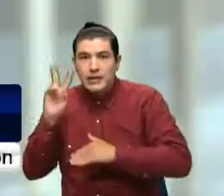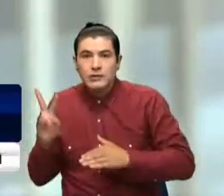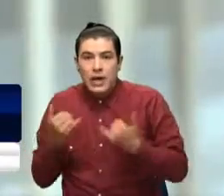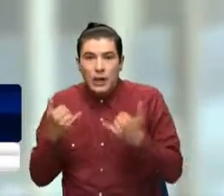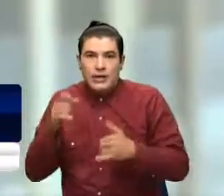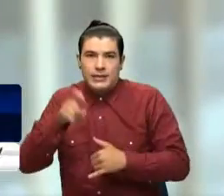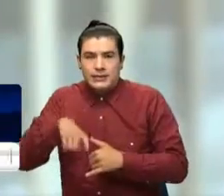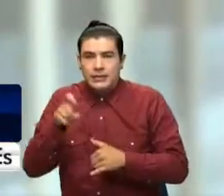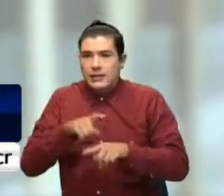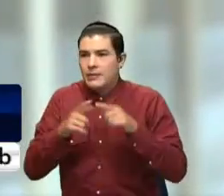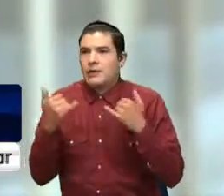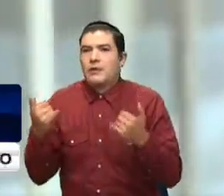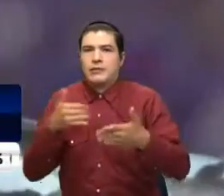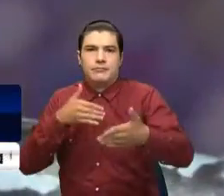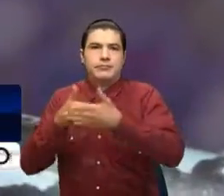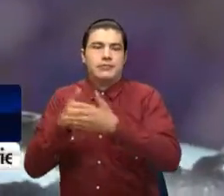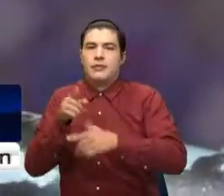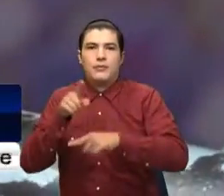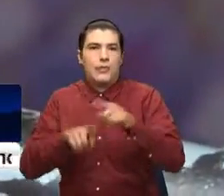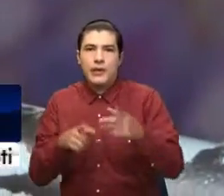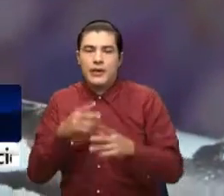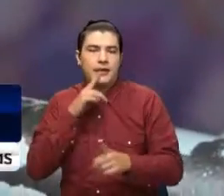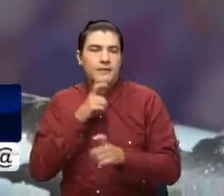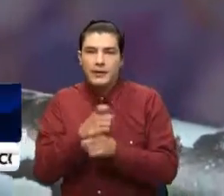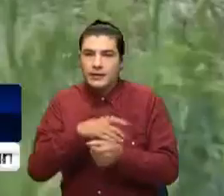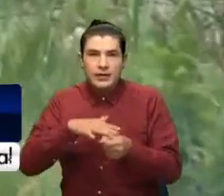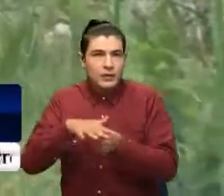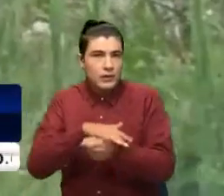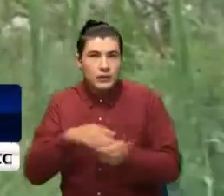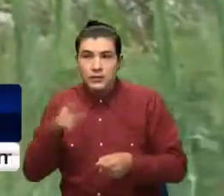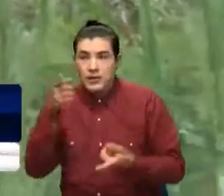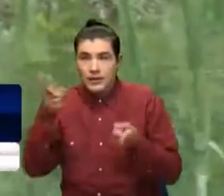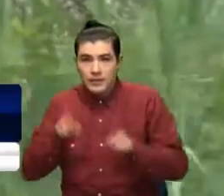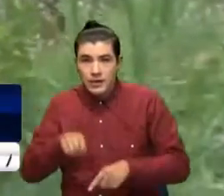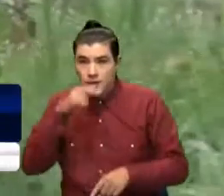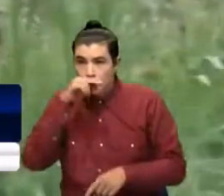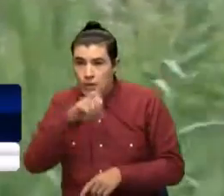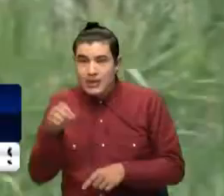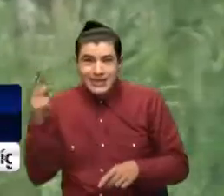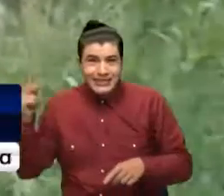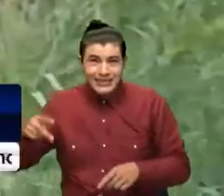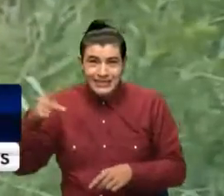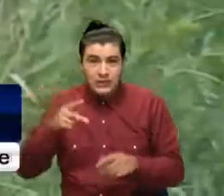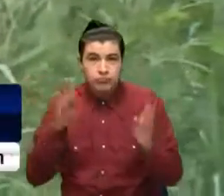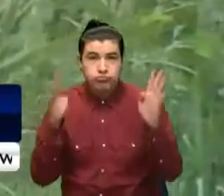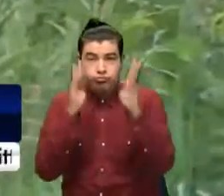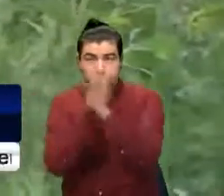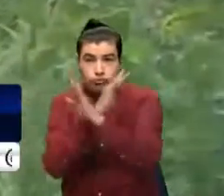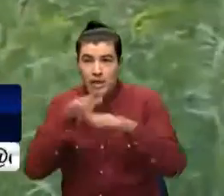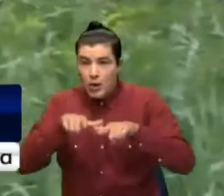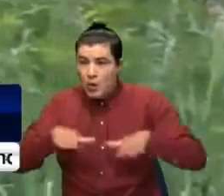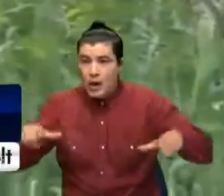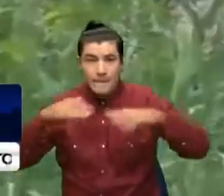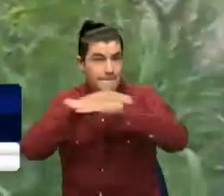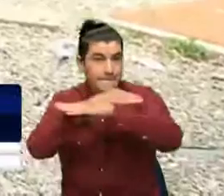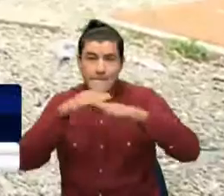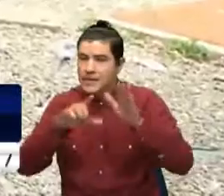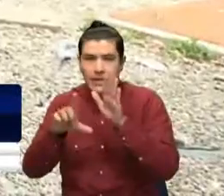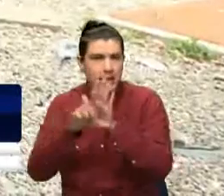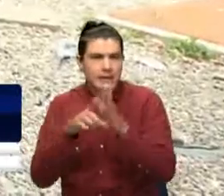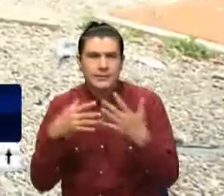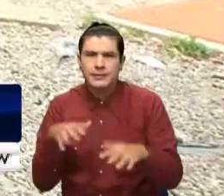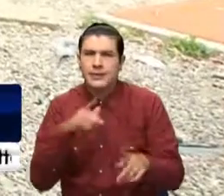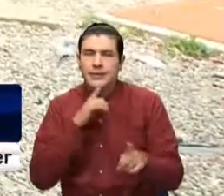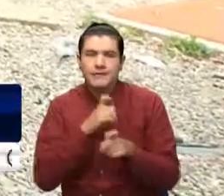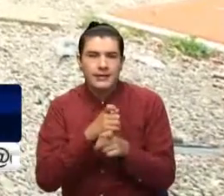cáncer atraviesan una dura situación junto con sus padres. Atravesar por las trochas agudiza su estado de salud. Que se